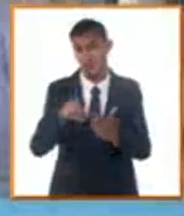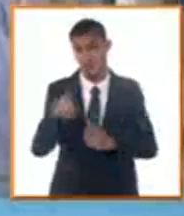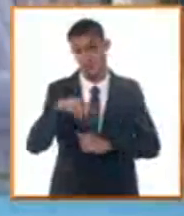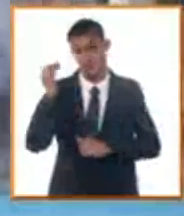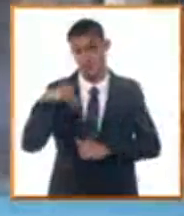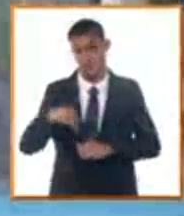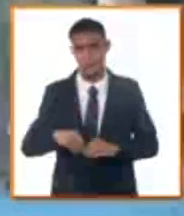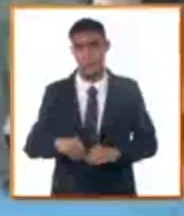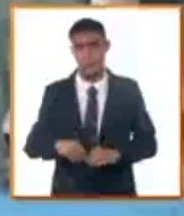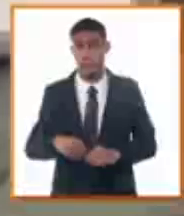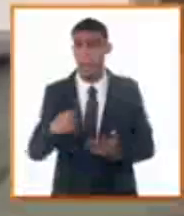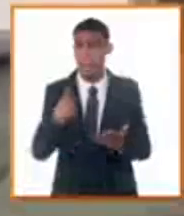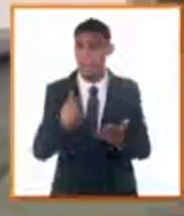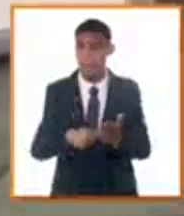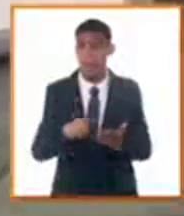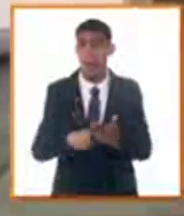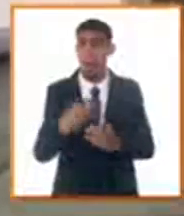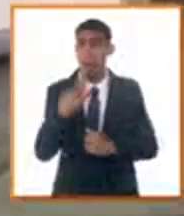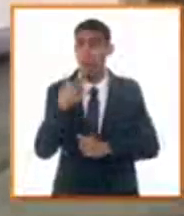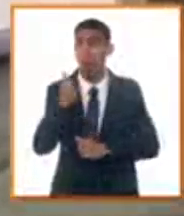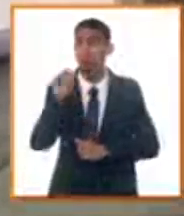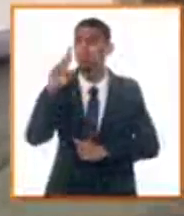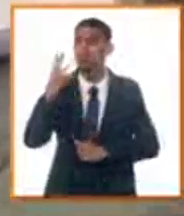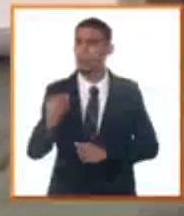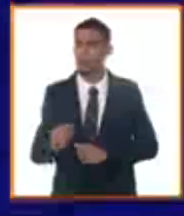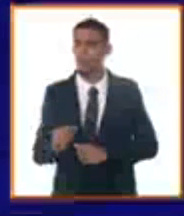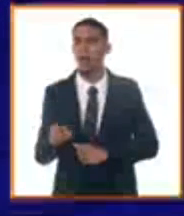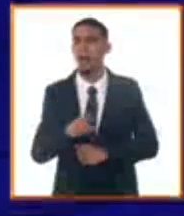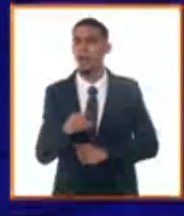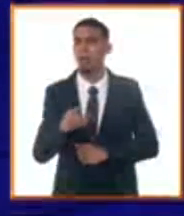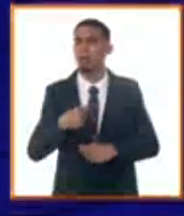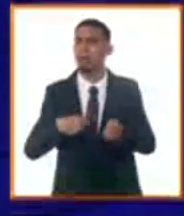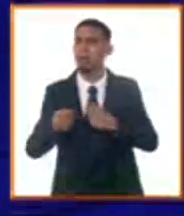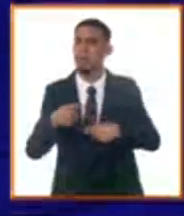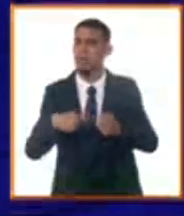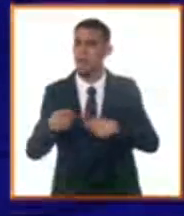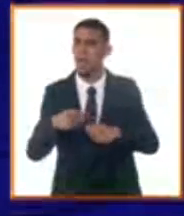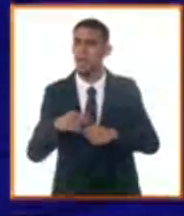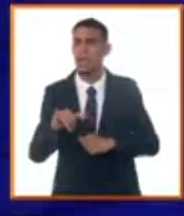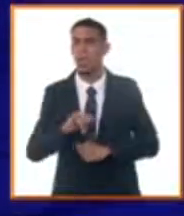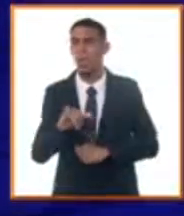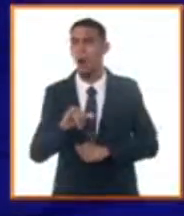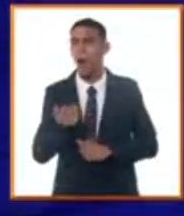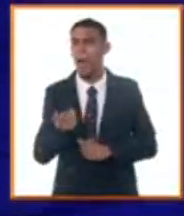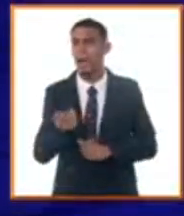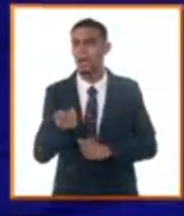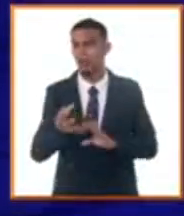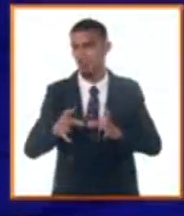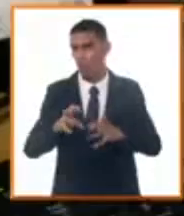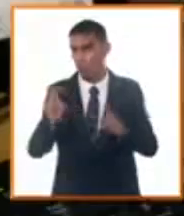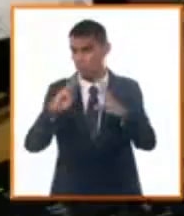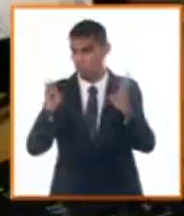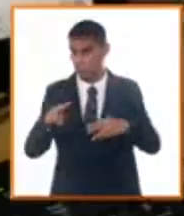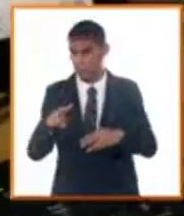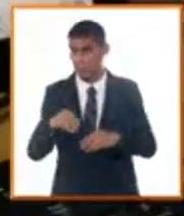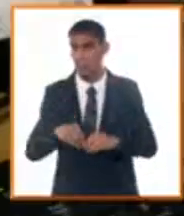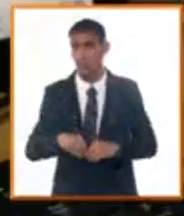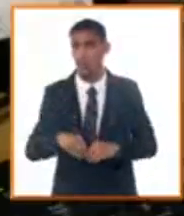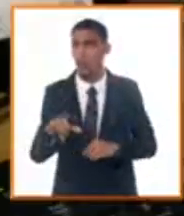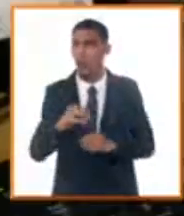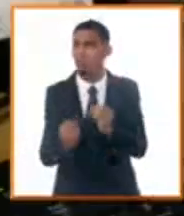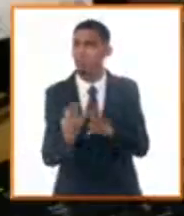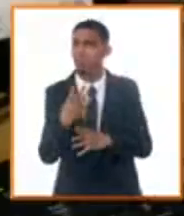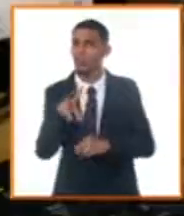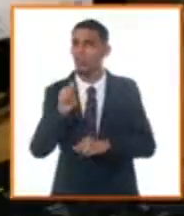pago adicional por mejores resultados para quienes gestionen sus ventas mediante las pasarelas digitales, la creación de departamentos y